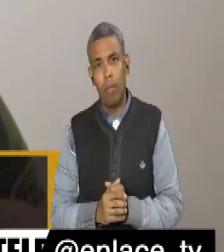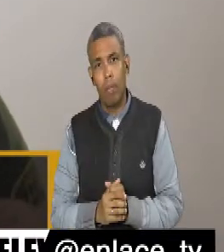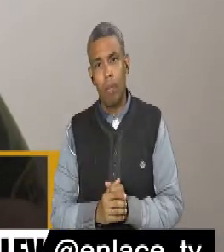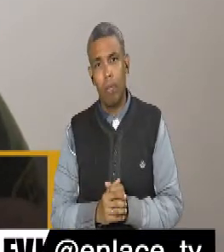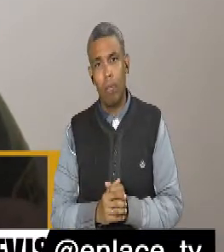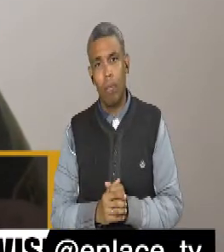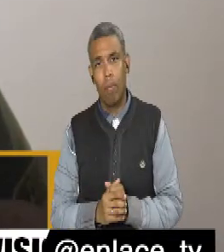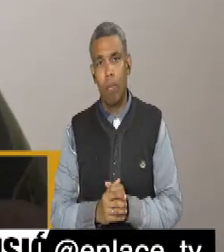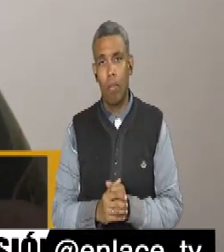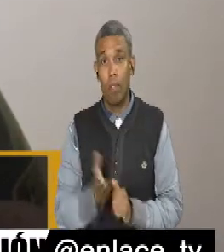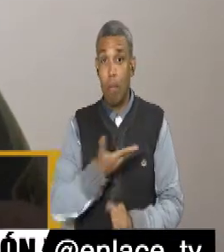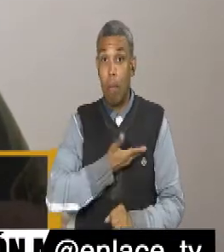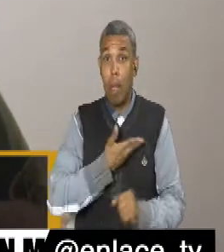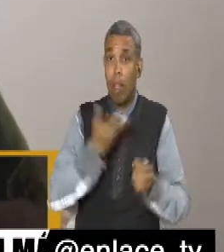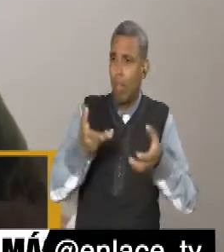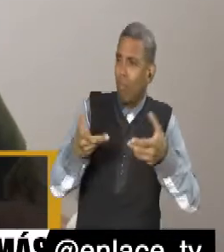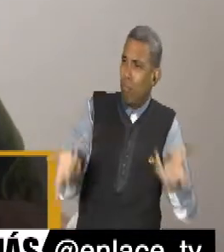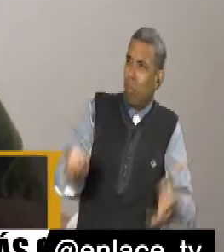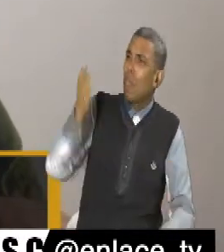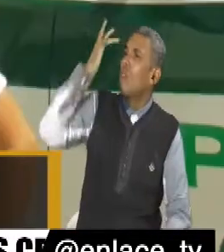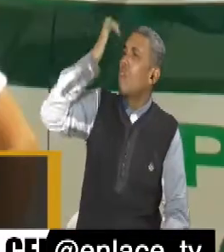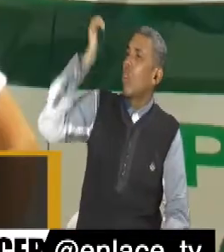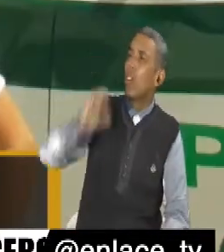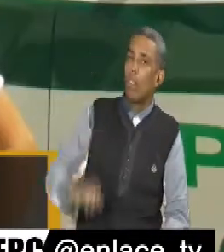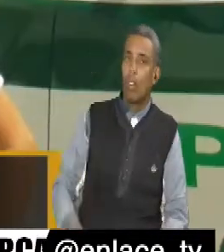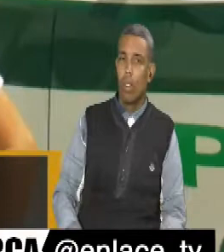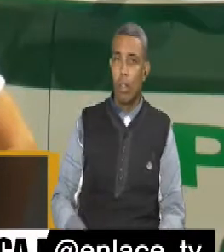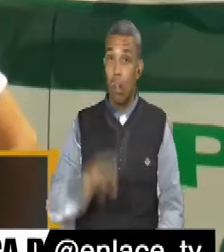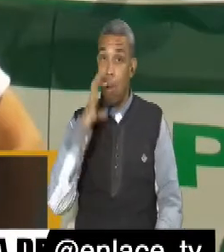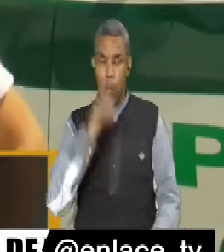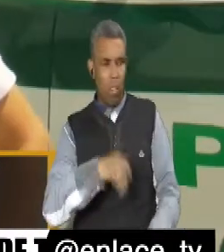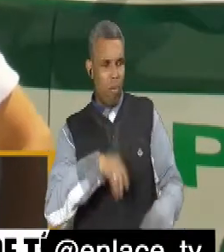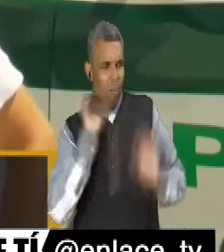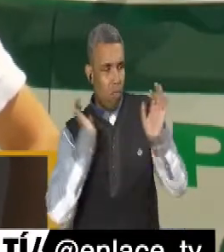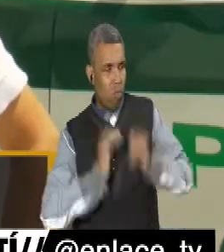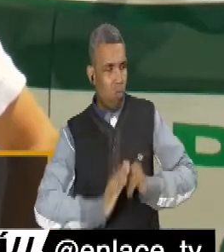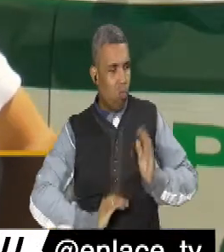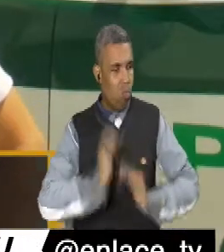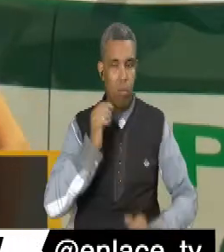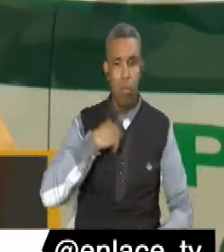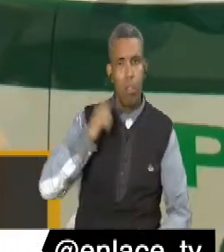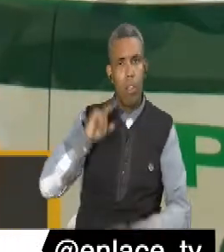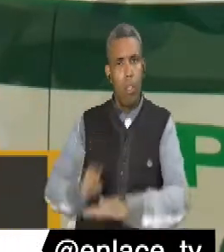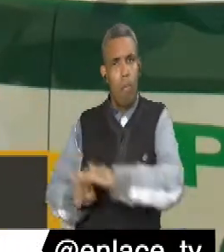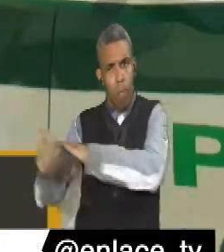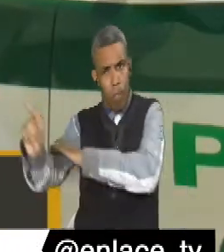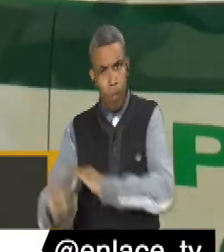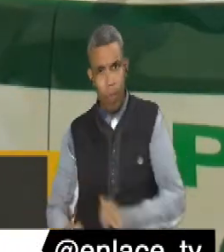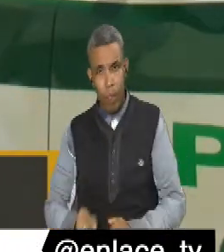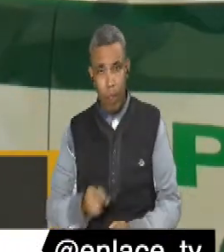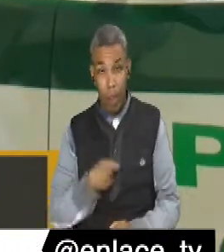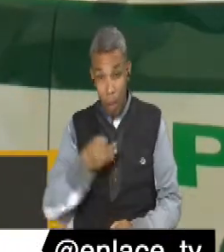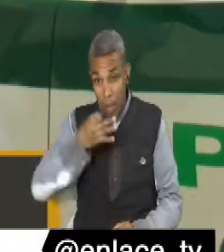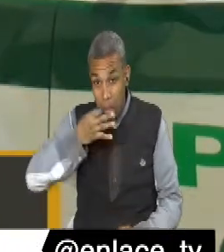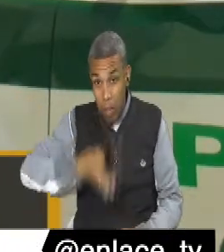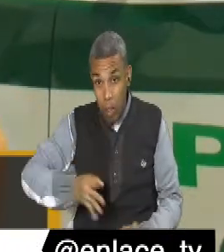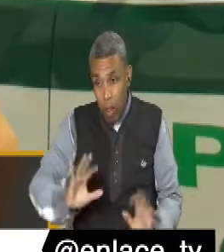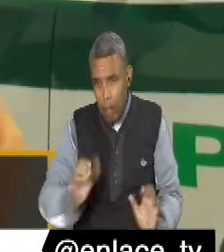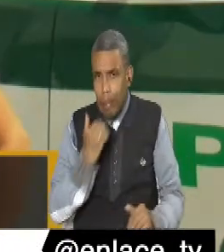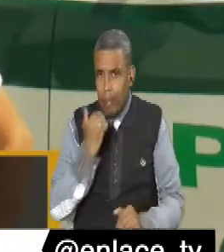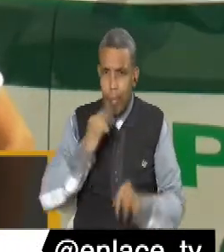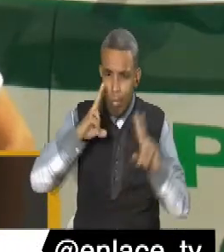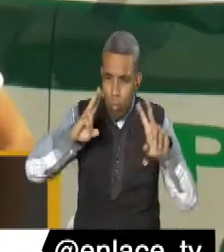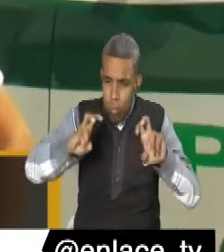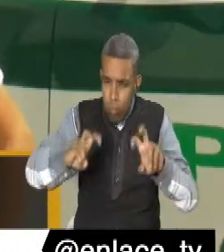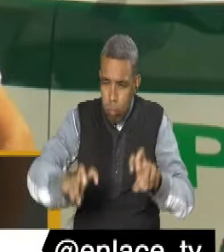y el señor sin más reparos coge y se va. Ese caso, por supuesto, la policía lo está investigando para dar con el paradero,